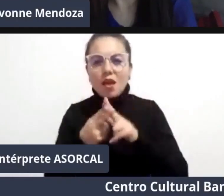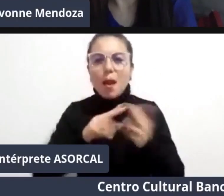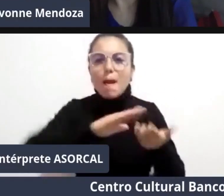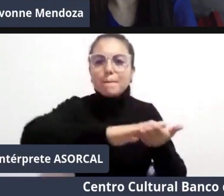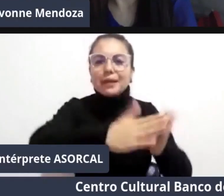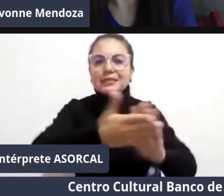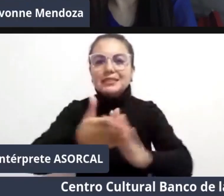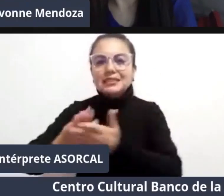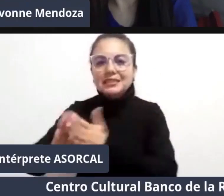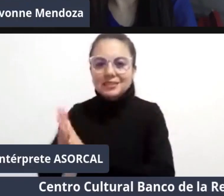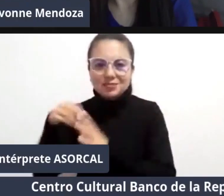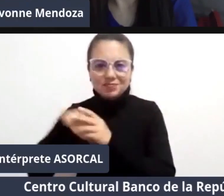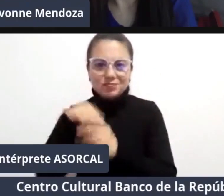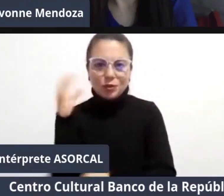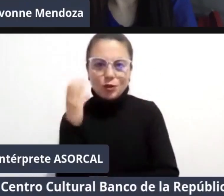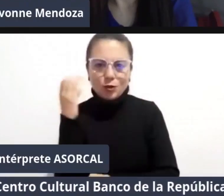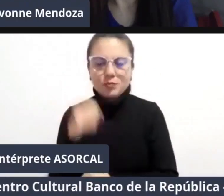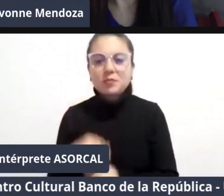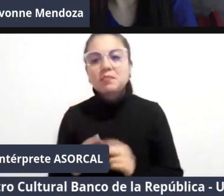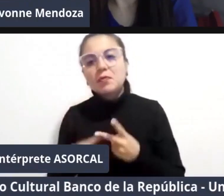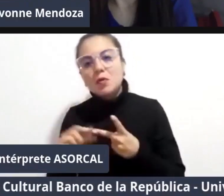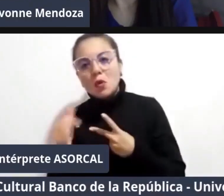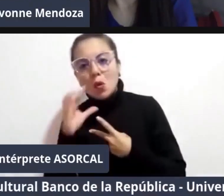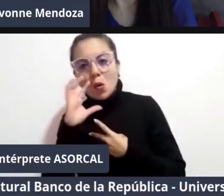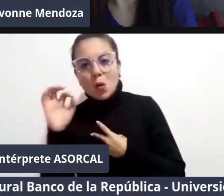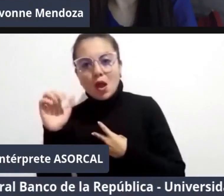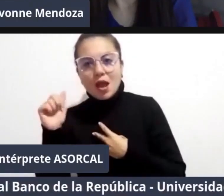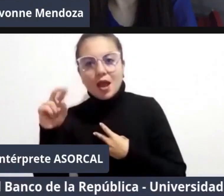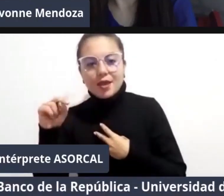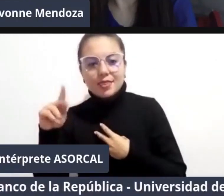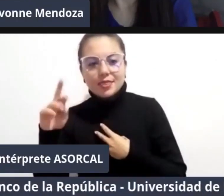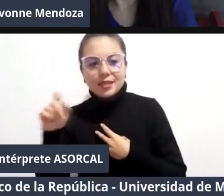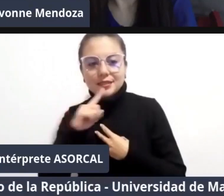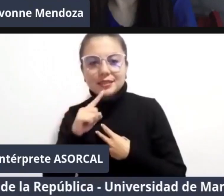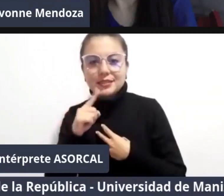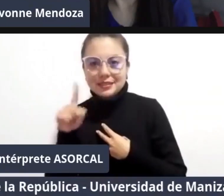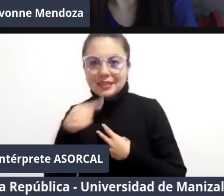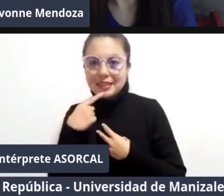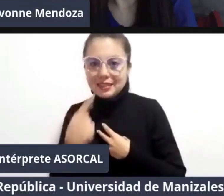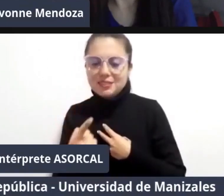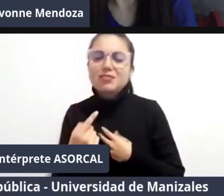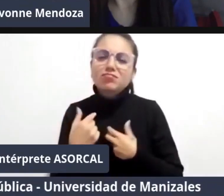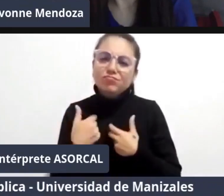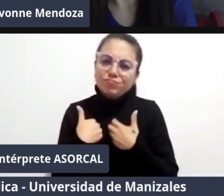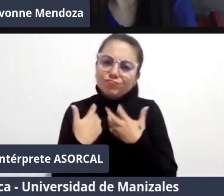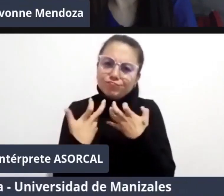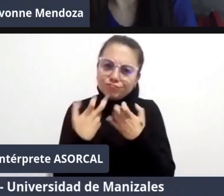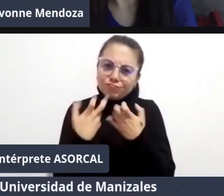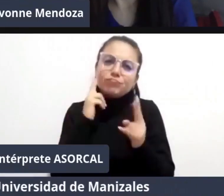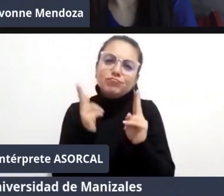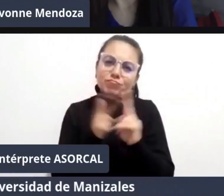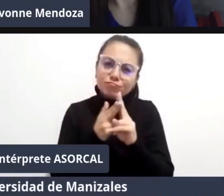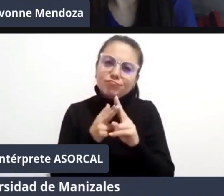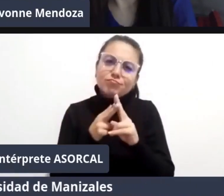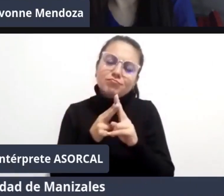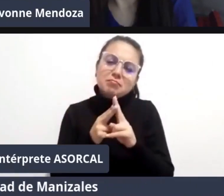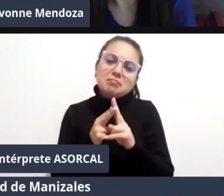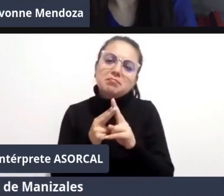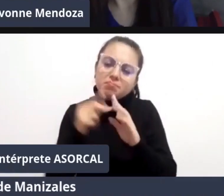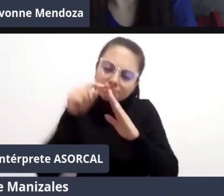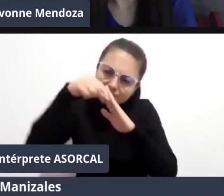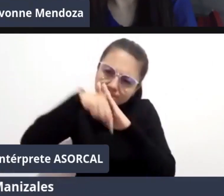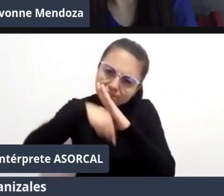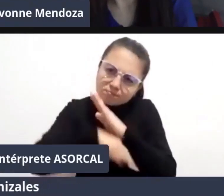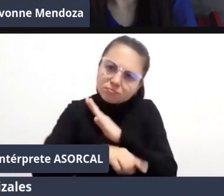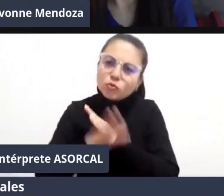Andrés Calle Noreña le manifiesta que le gustaría conocer un poco más de tu trabajo y pregunta si tu